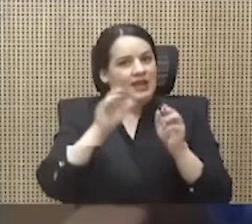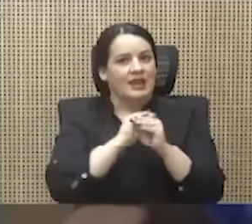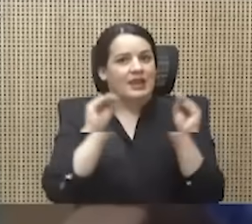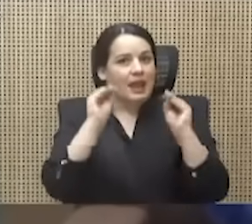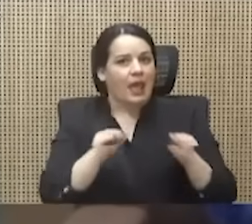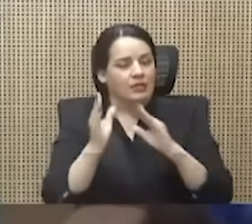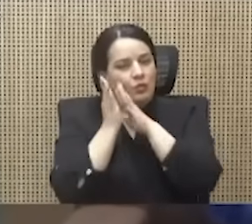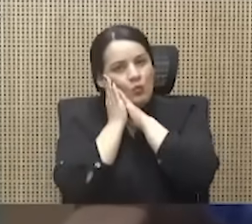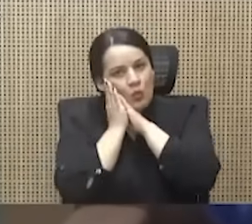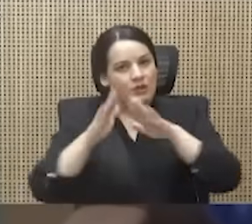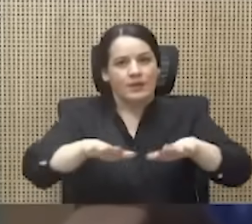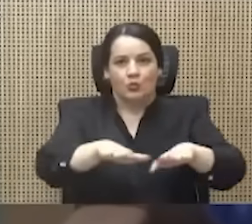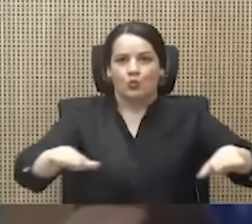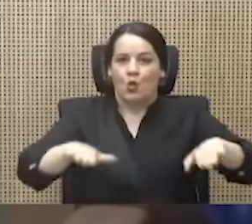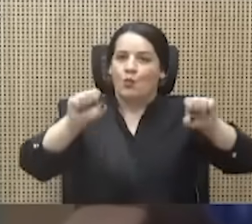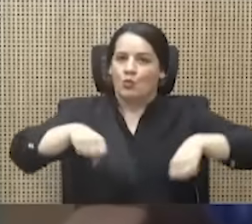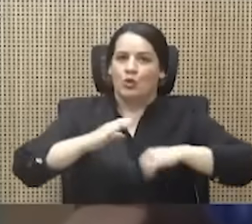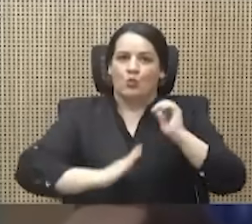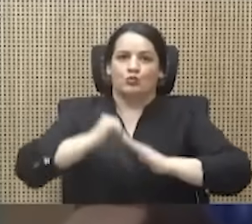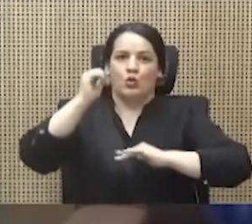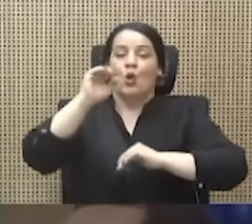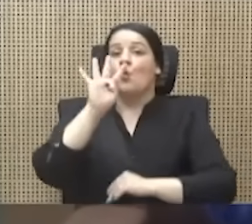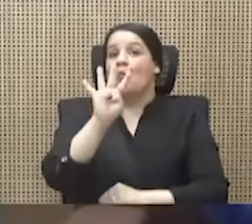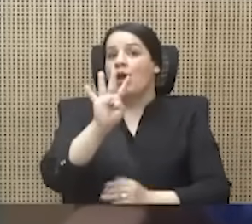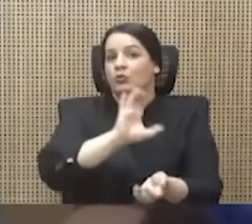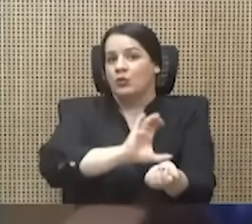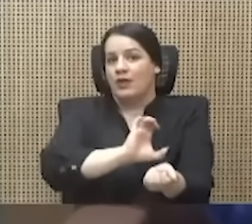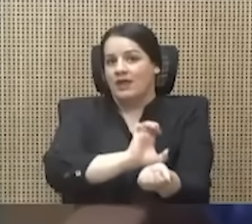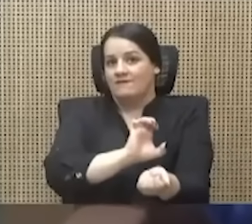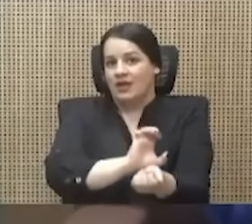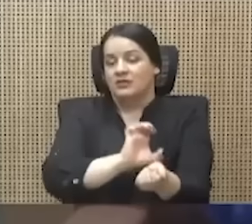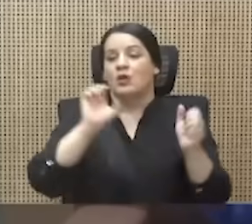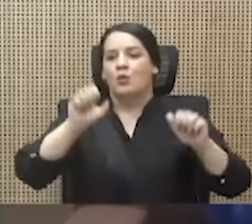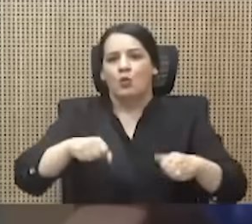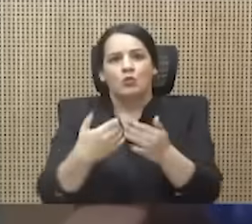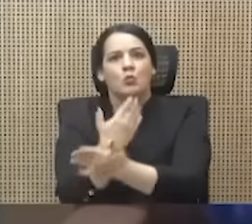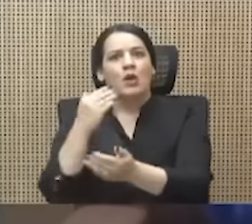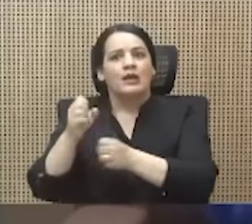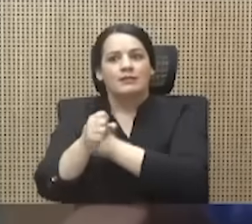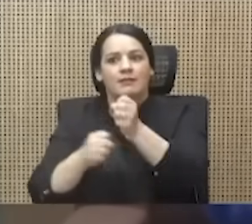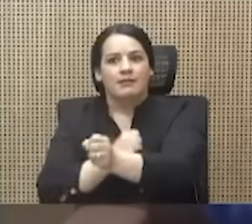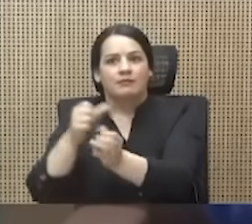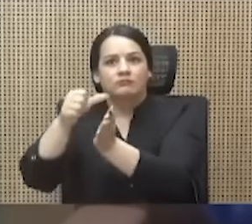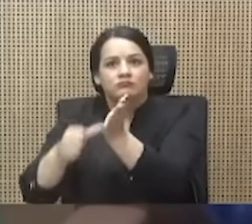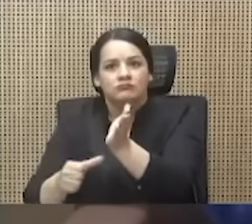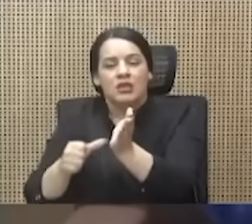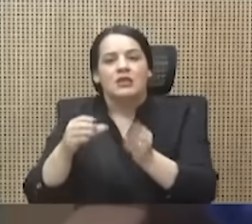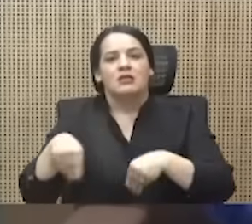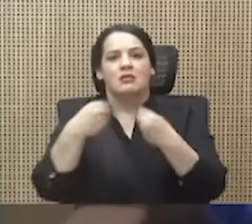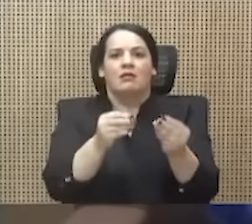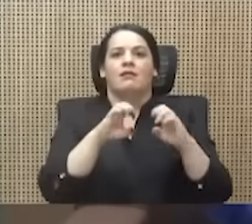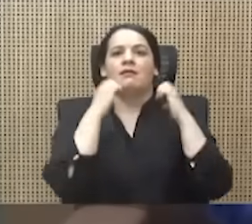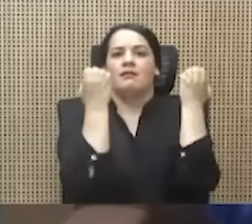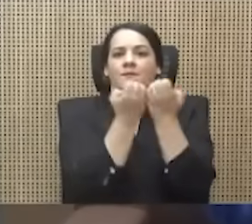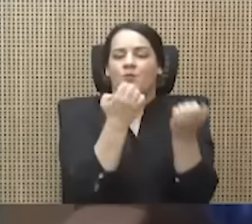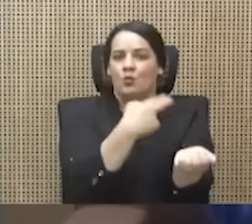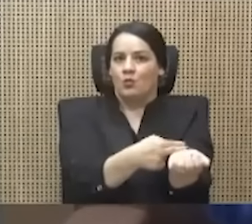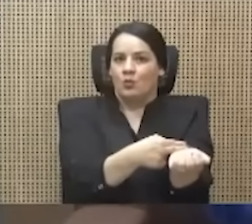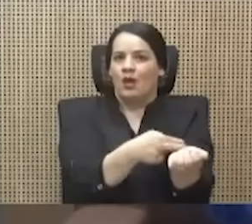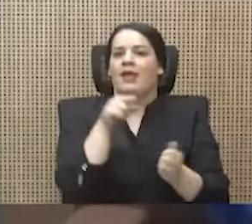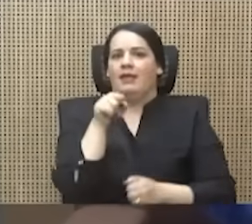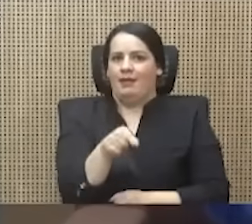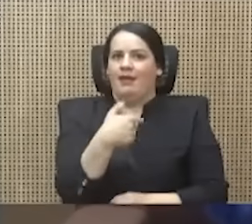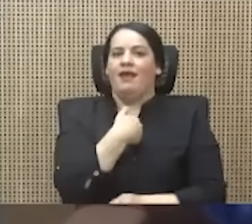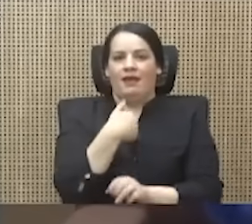ejemplo? Podríamos construir 4 EVAIS, podríamos modernizar las salas de operaciones y equipar nuestros hospitales. Eso sí tendría un